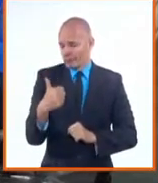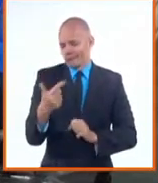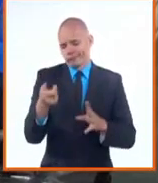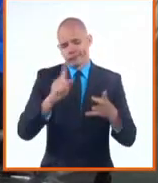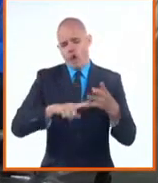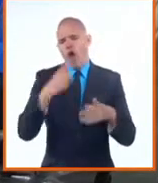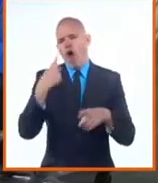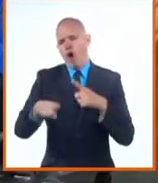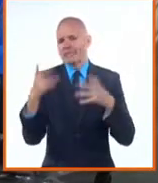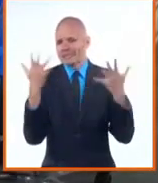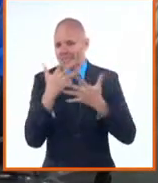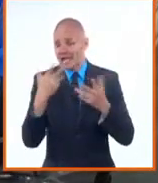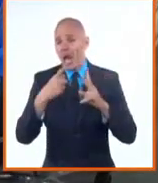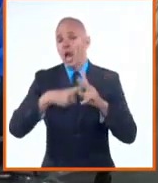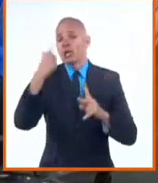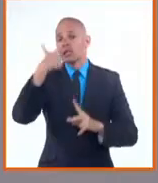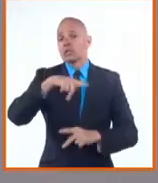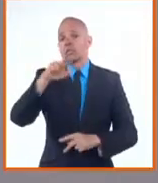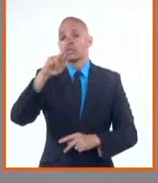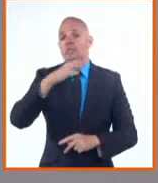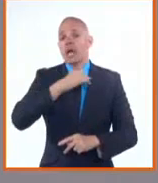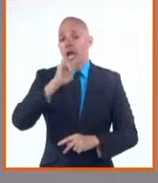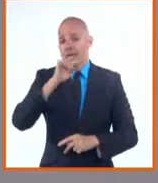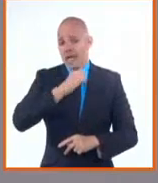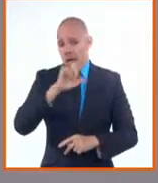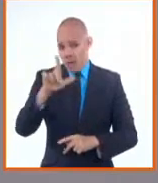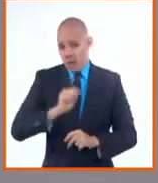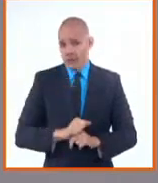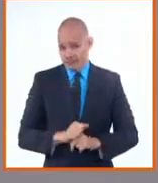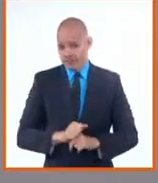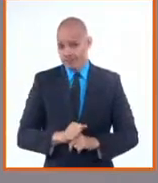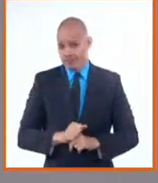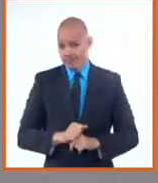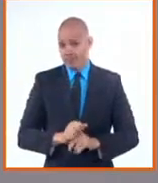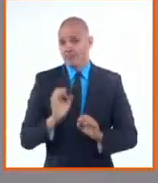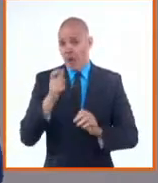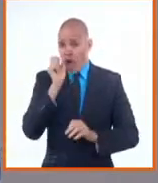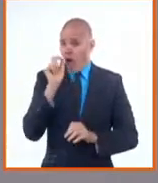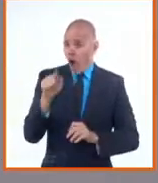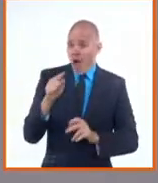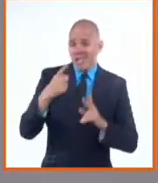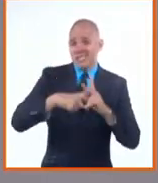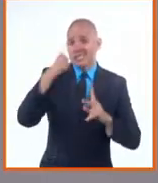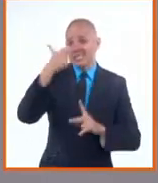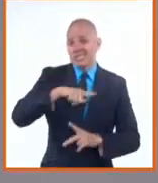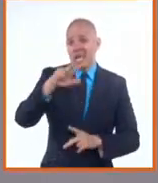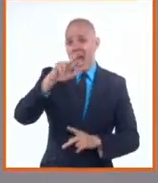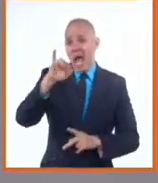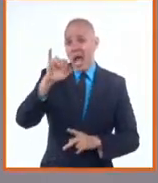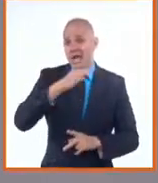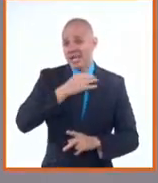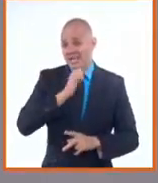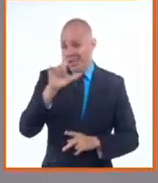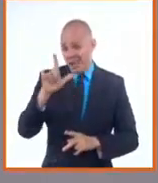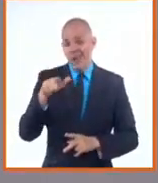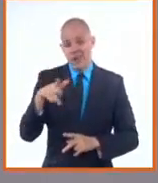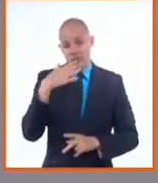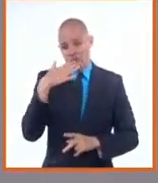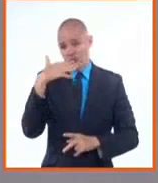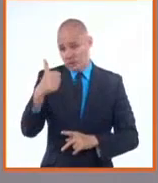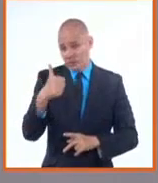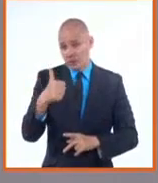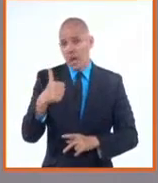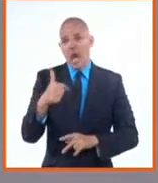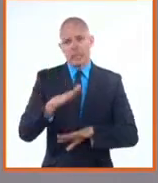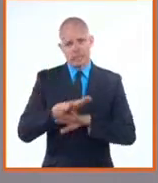un año mentalizando la responsabilidad para la que se le había hablado o sea desde